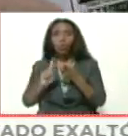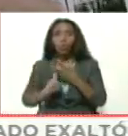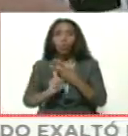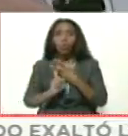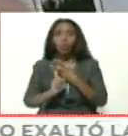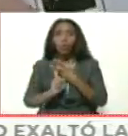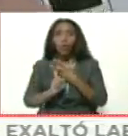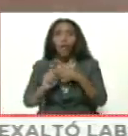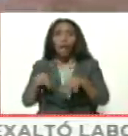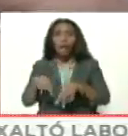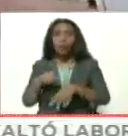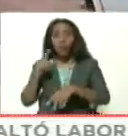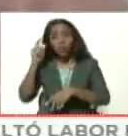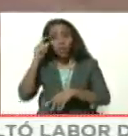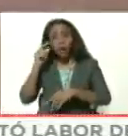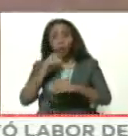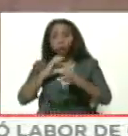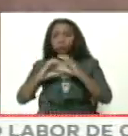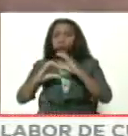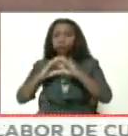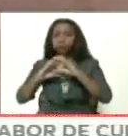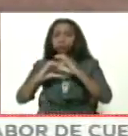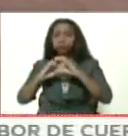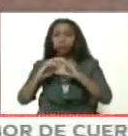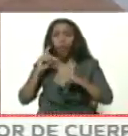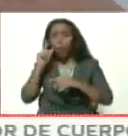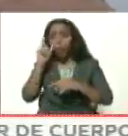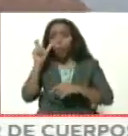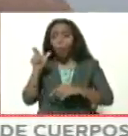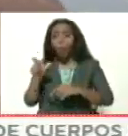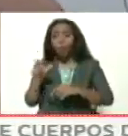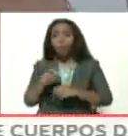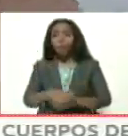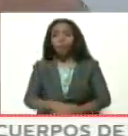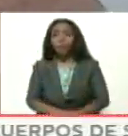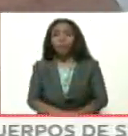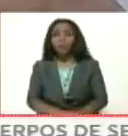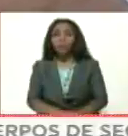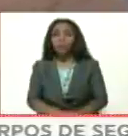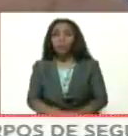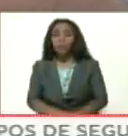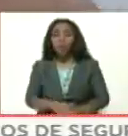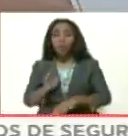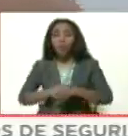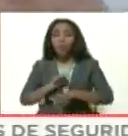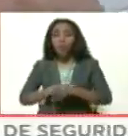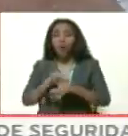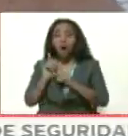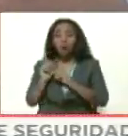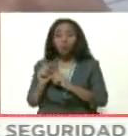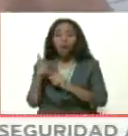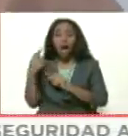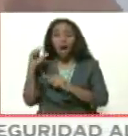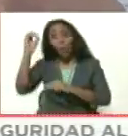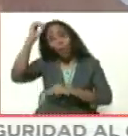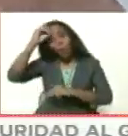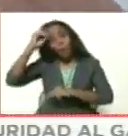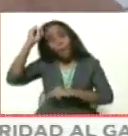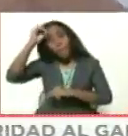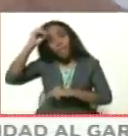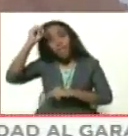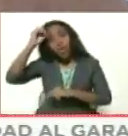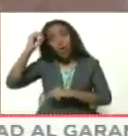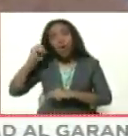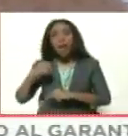estos días, conversando con Cliver Alcalá Cordones. Por eso hay opiniones